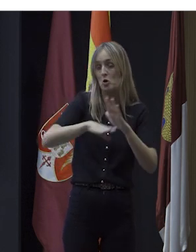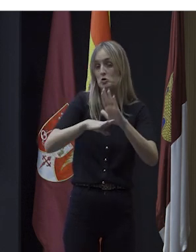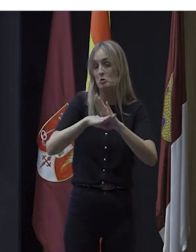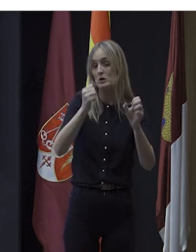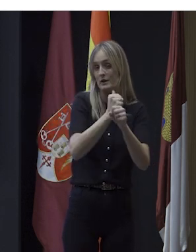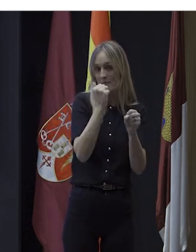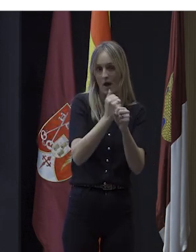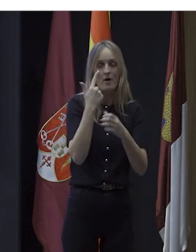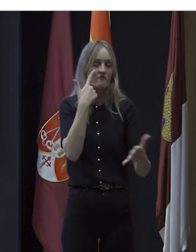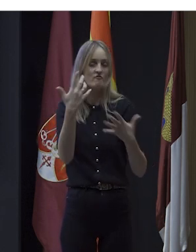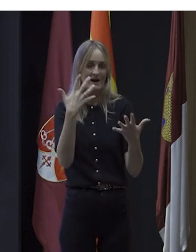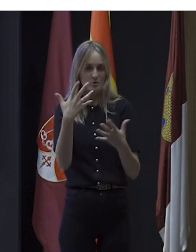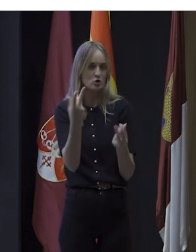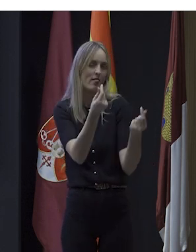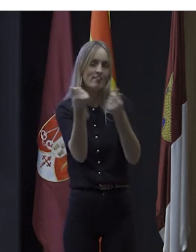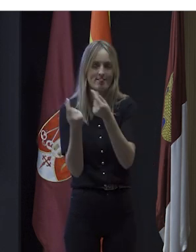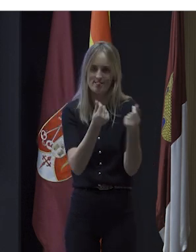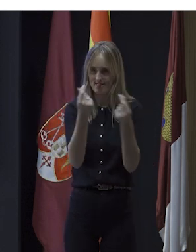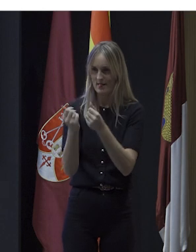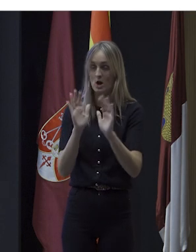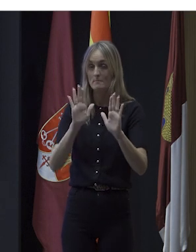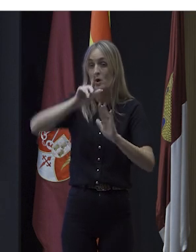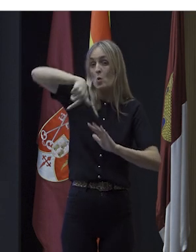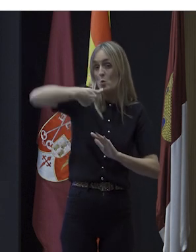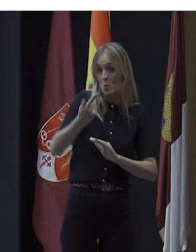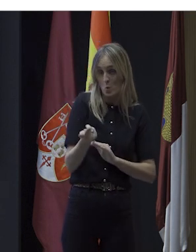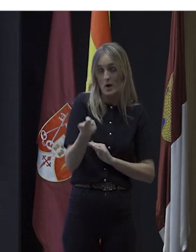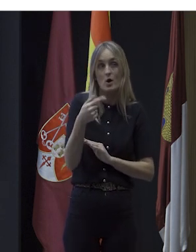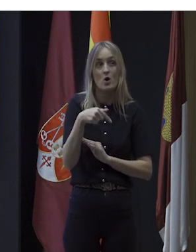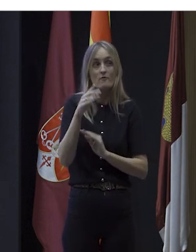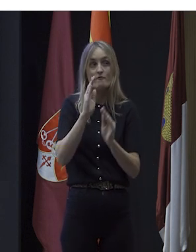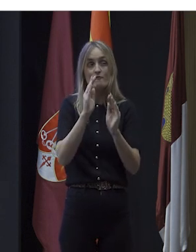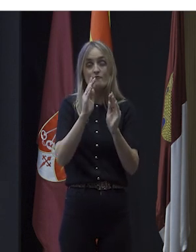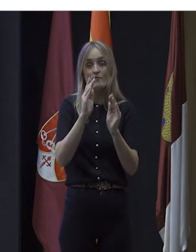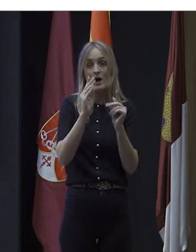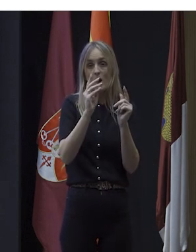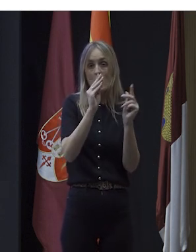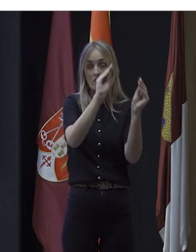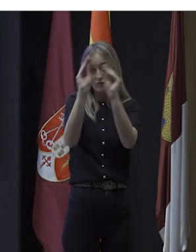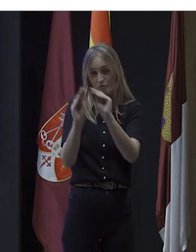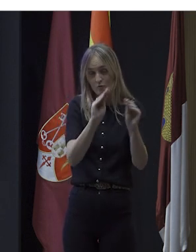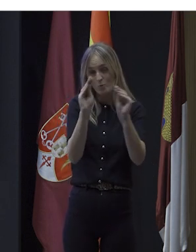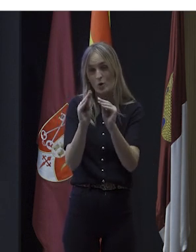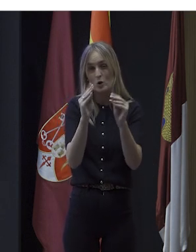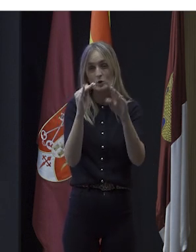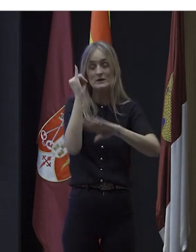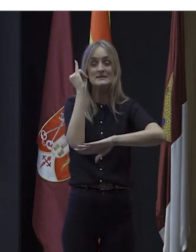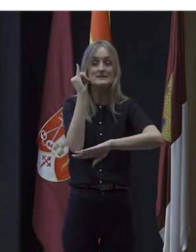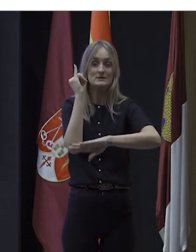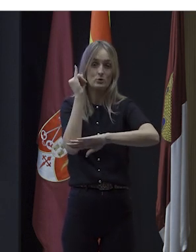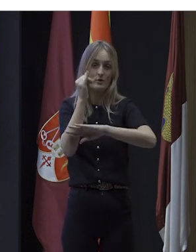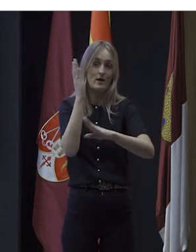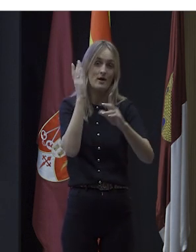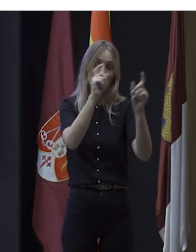mucha fama y mucho dinero, y sin embargo pocos años después se volvió a Argentina a formar un instituto, una fundación para formar nuevos